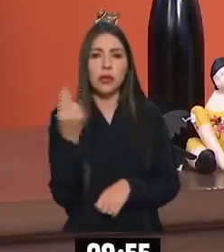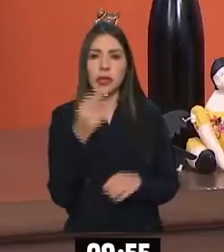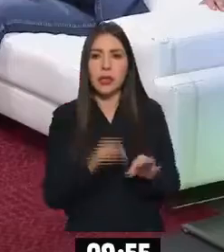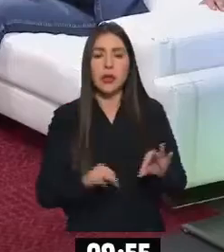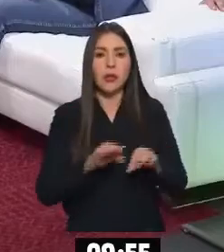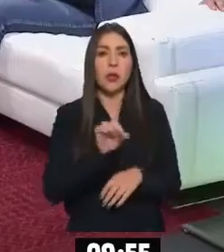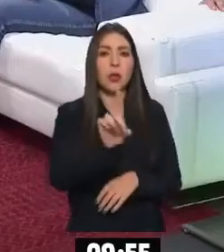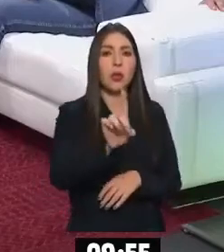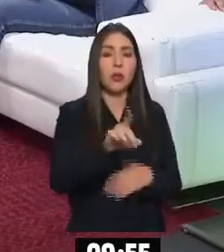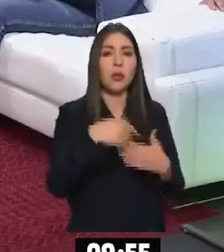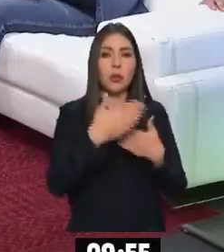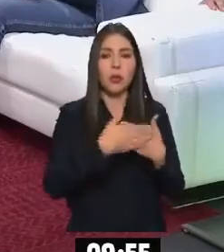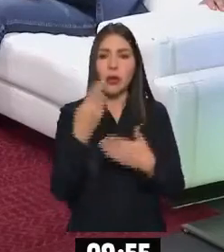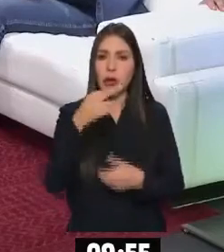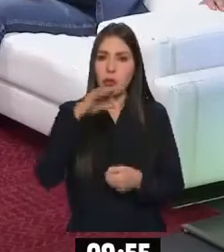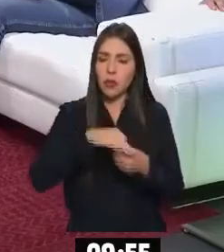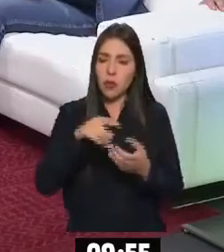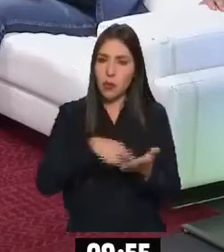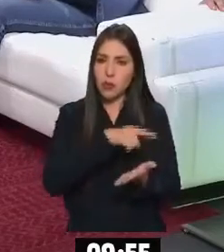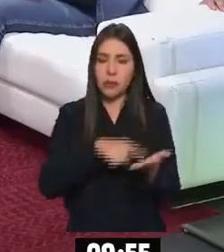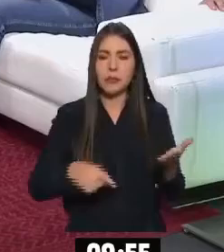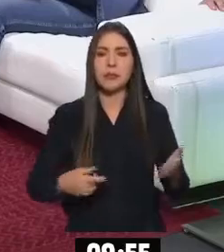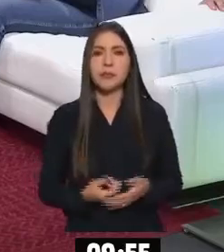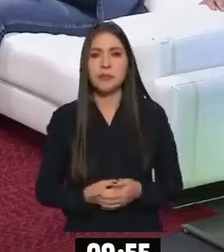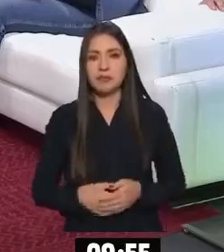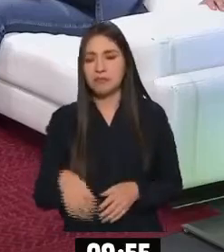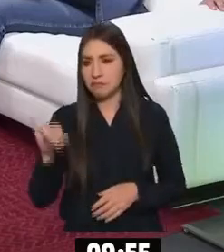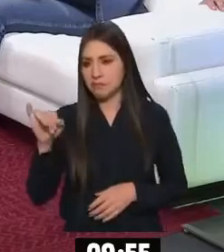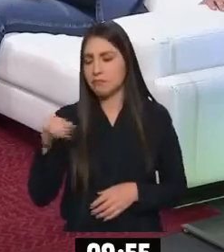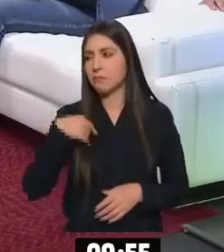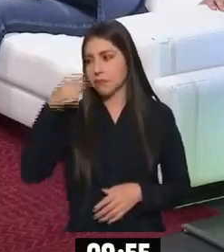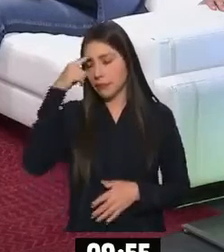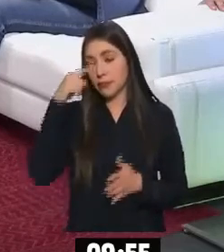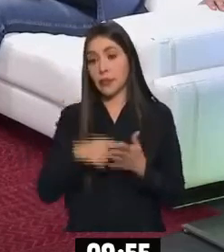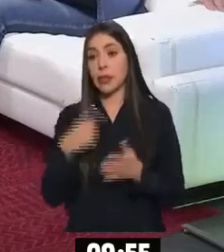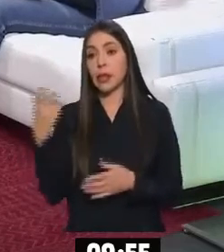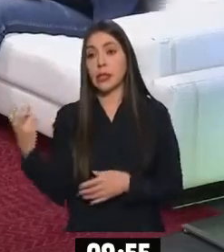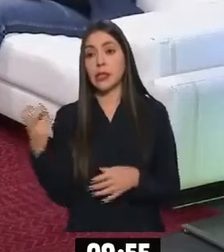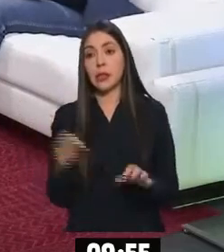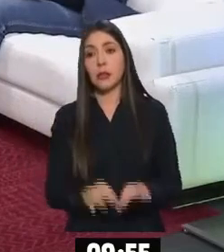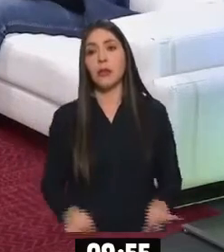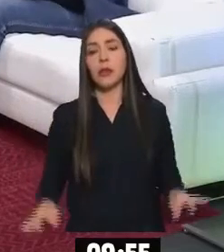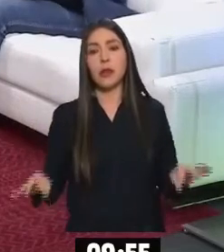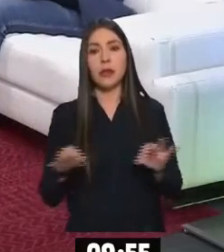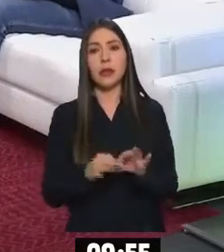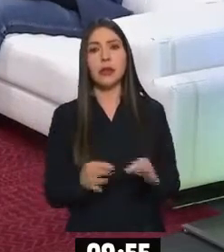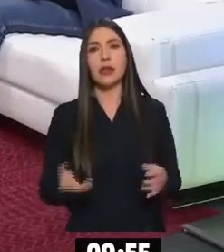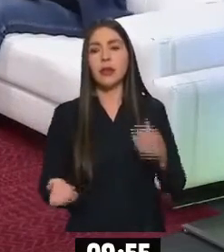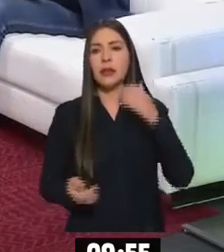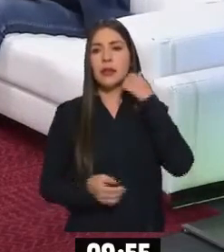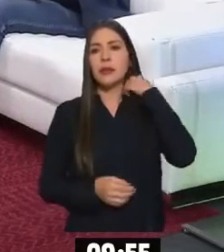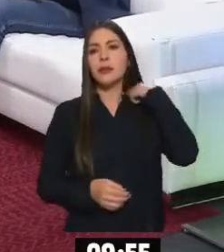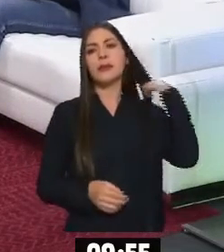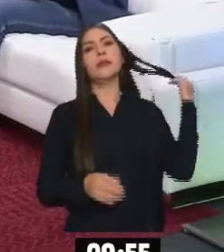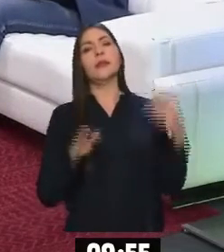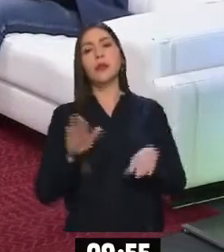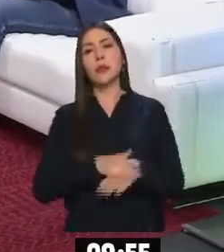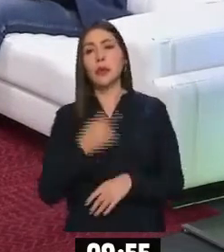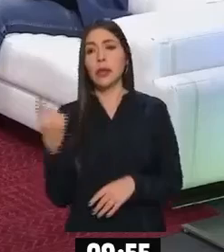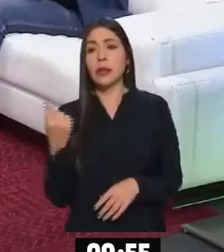próximo. supuesto, Charro, yo creo que esto es muy importante, Sí. porque precisamente, ¿qué puede, digamos, pacificar al